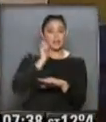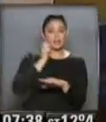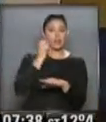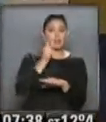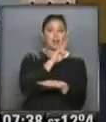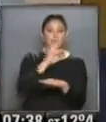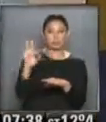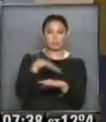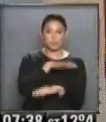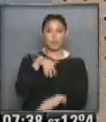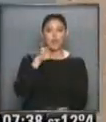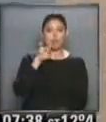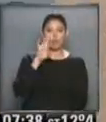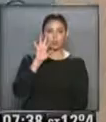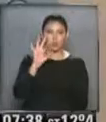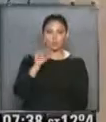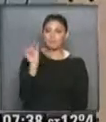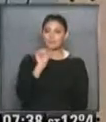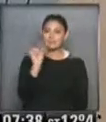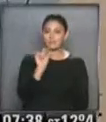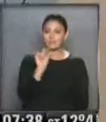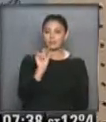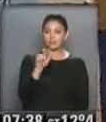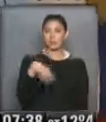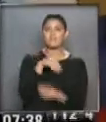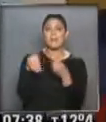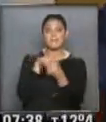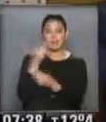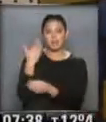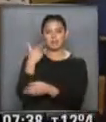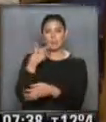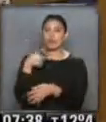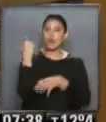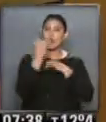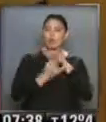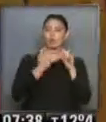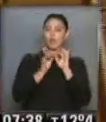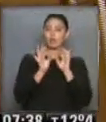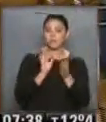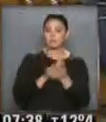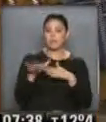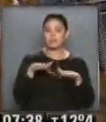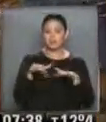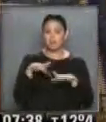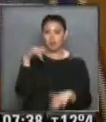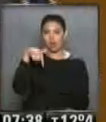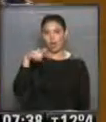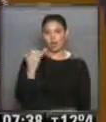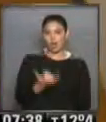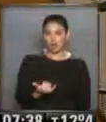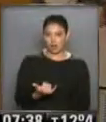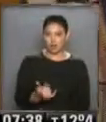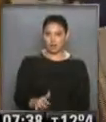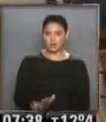en el barrio de villa luro en minutos con la familia nos van a detallar por la situación en que están atravesando